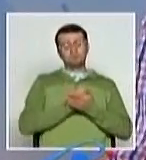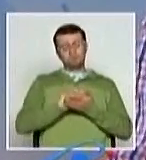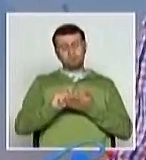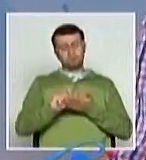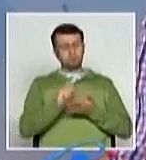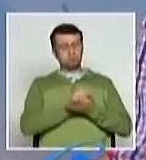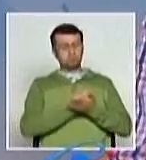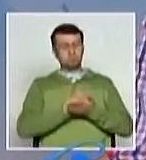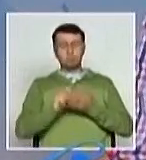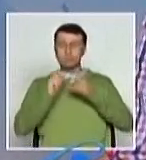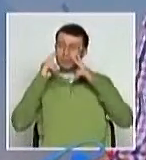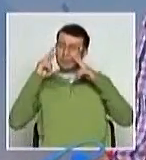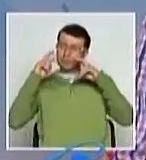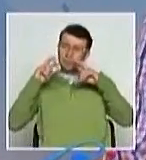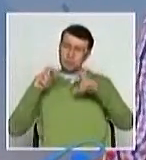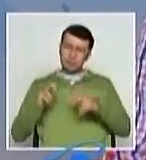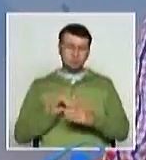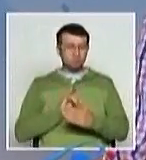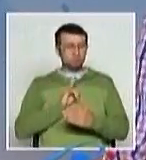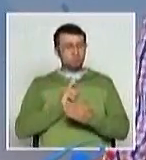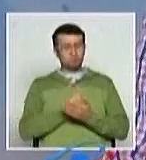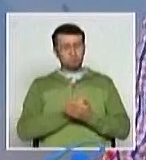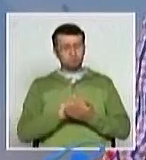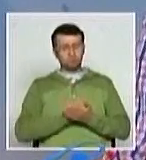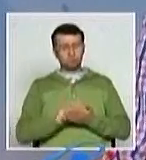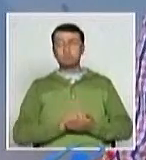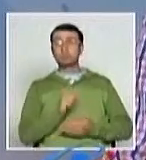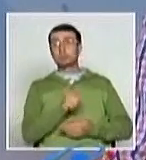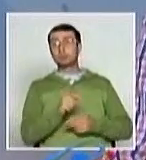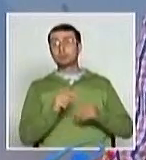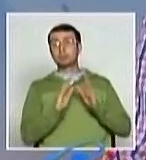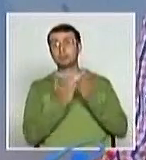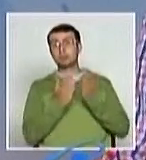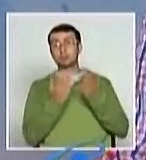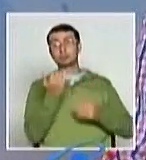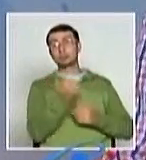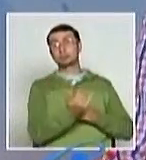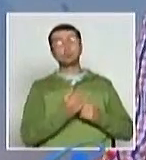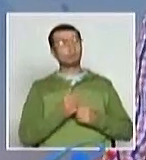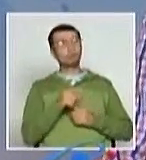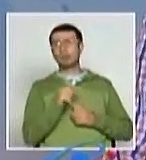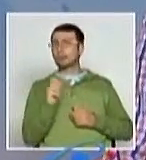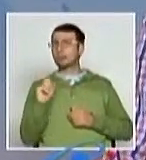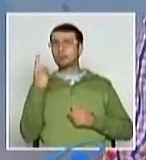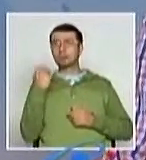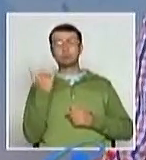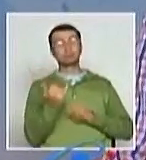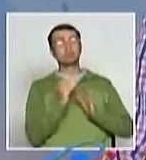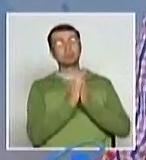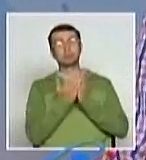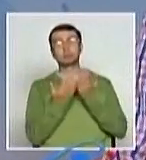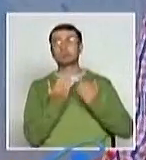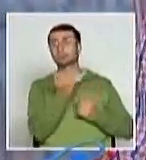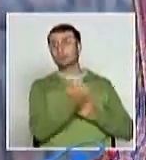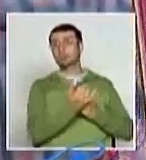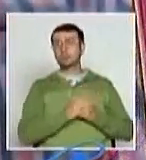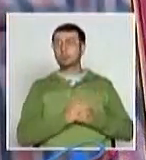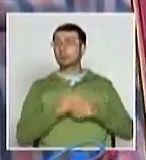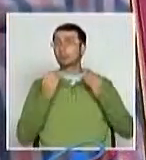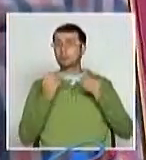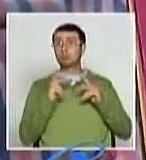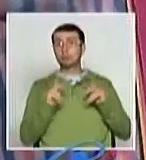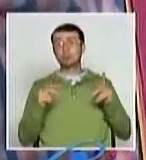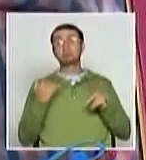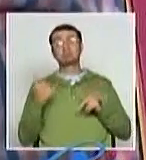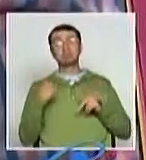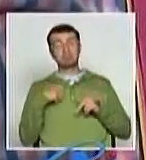investigar este aspecto y termina escribiendo este libro que fue el primero que se hizo el lanzamiento y afortunadamente muchas personas lo han